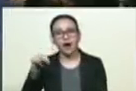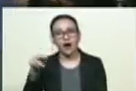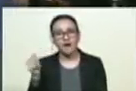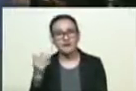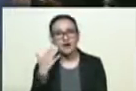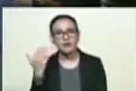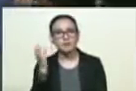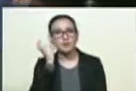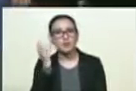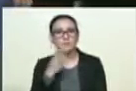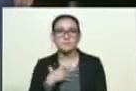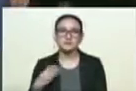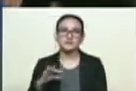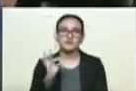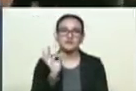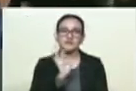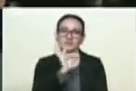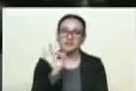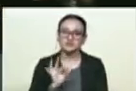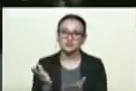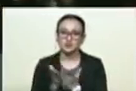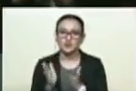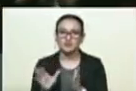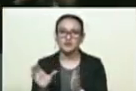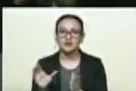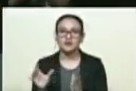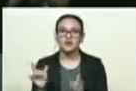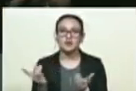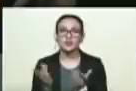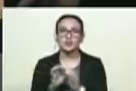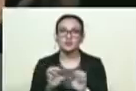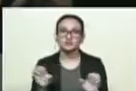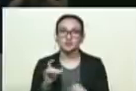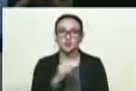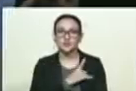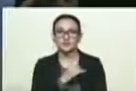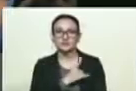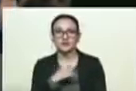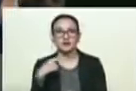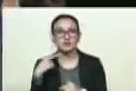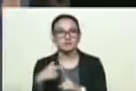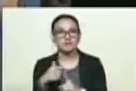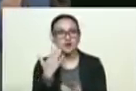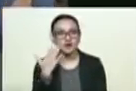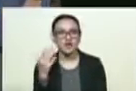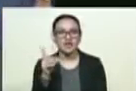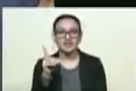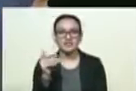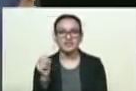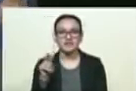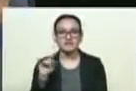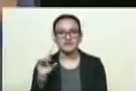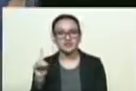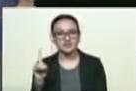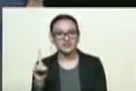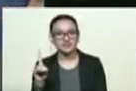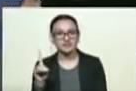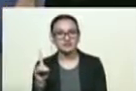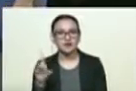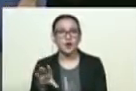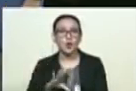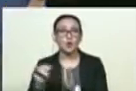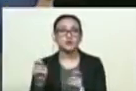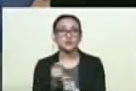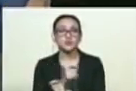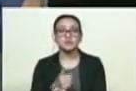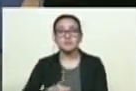presidenta de la Federación de Estudiantes de Educación Universitaria. Y aquí está David, el